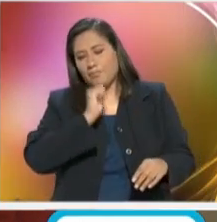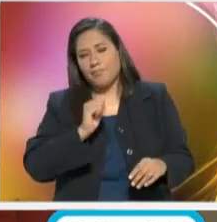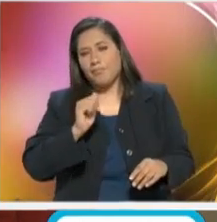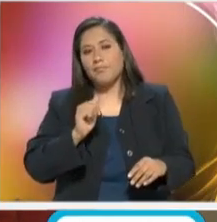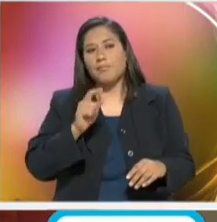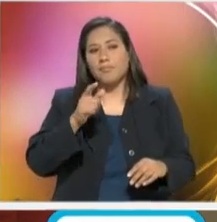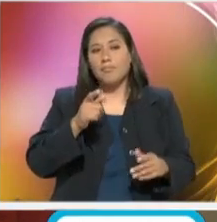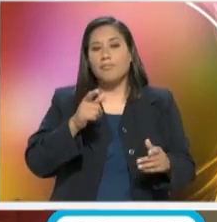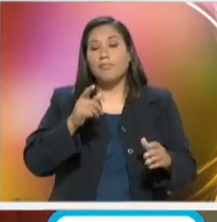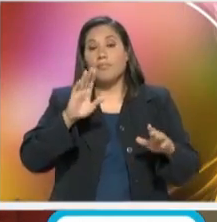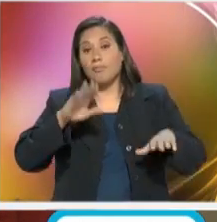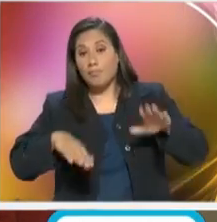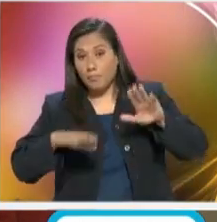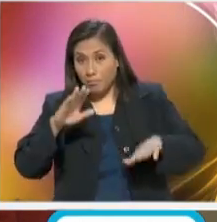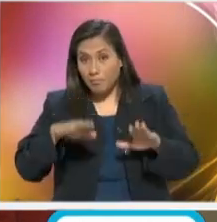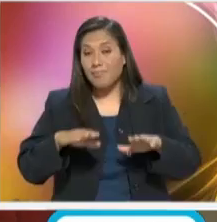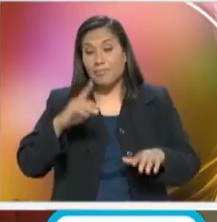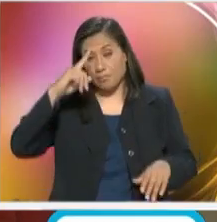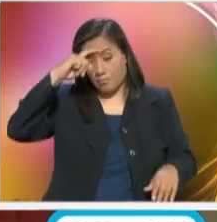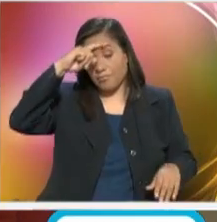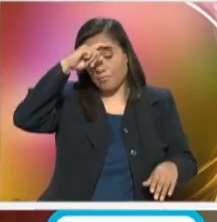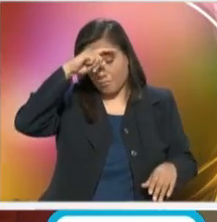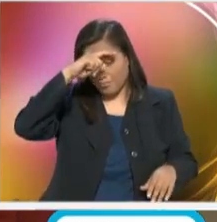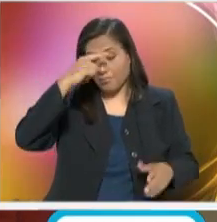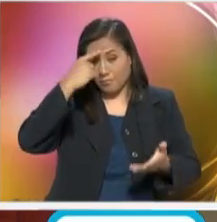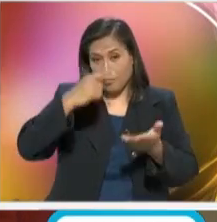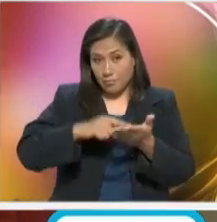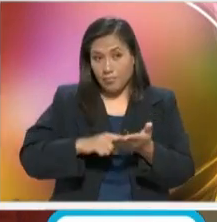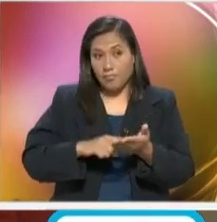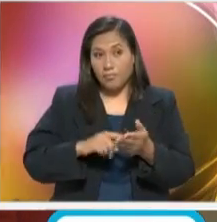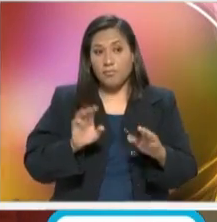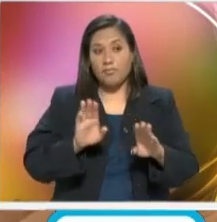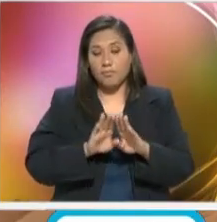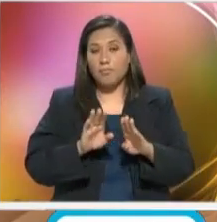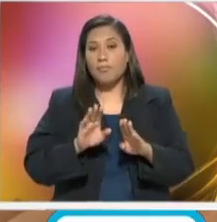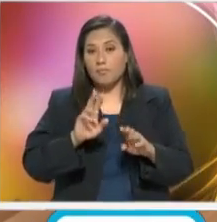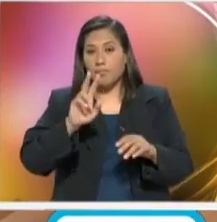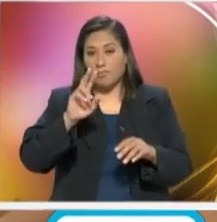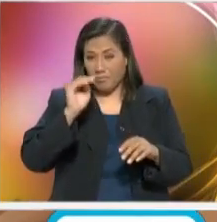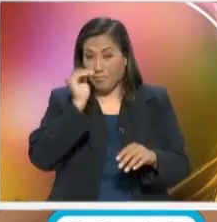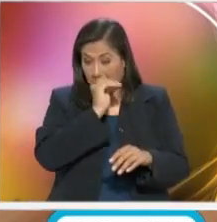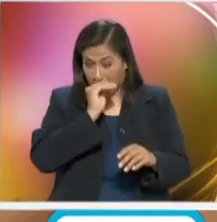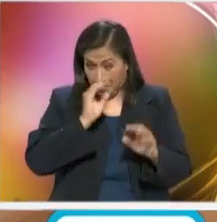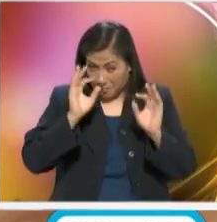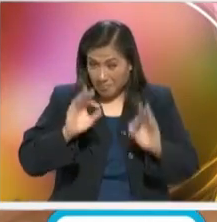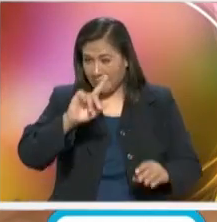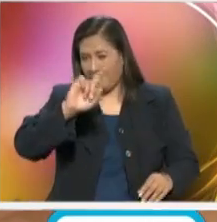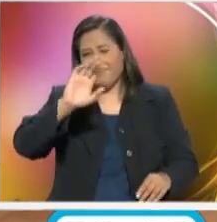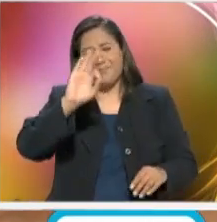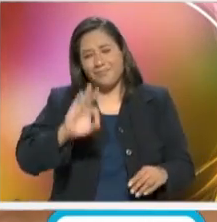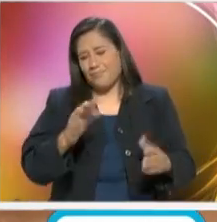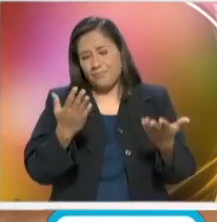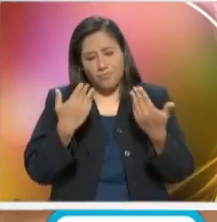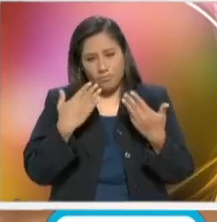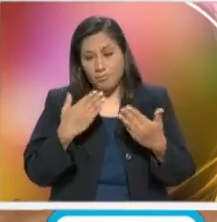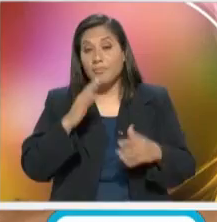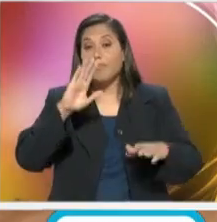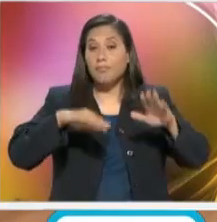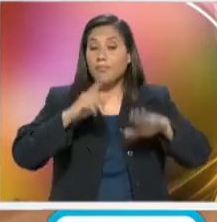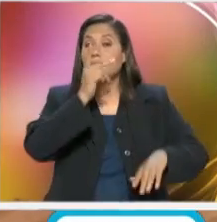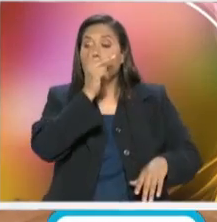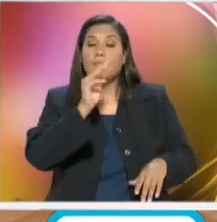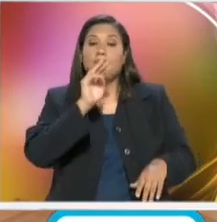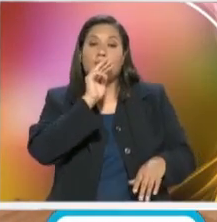ámbitos, realmente a veces es muy complicado, yo creo, poder tener una real gratuidad. En muchas ocasiones los